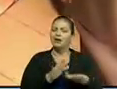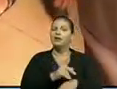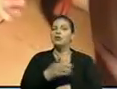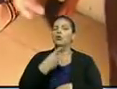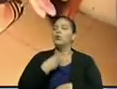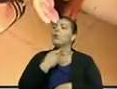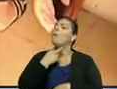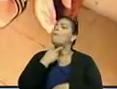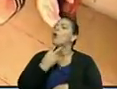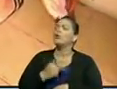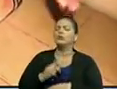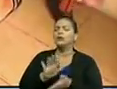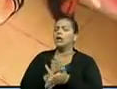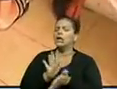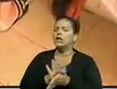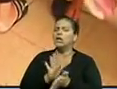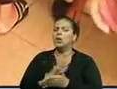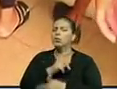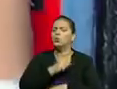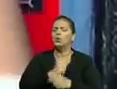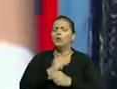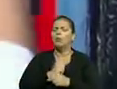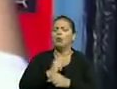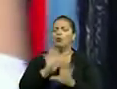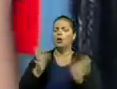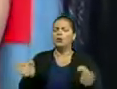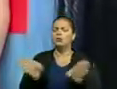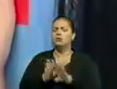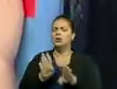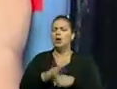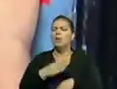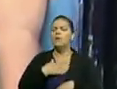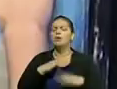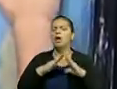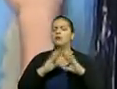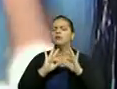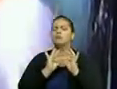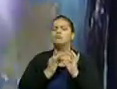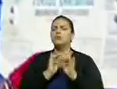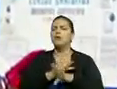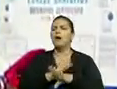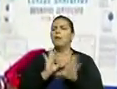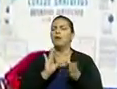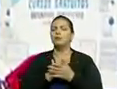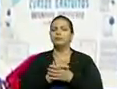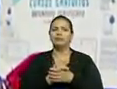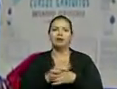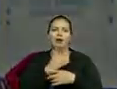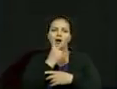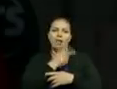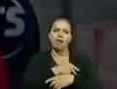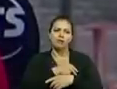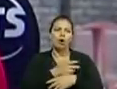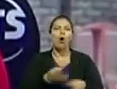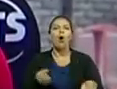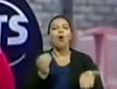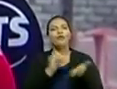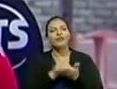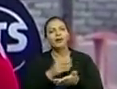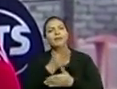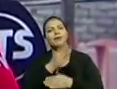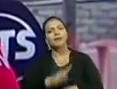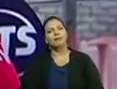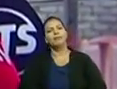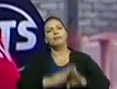pero obviamente vuelven a alquilarle. La clínica clandestina fue clausurada definitivamente. En menos de 72 horas ya